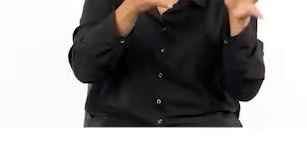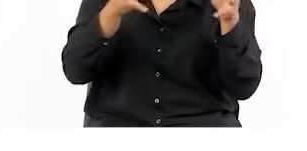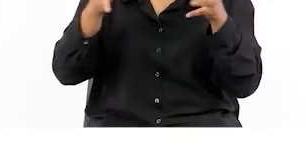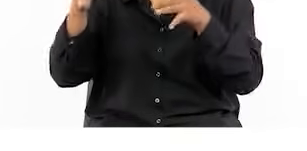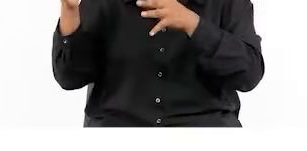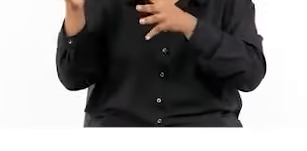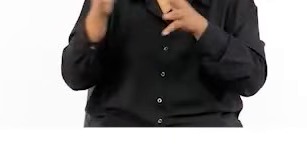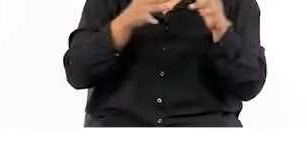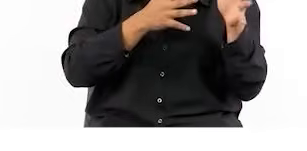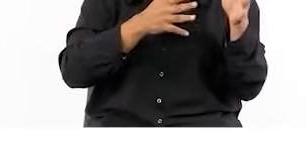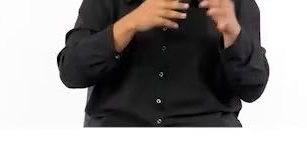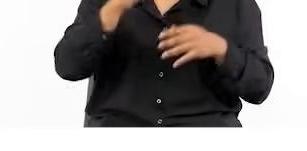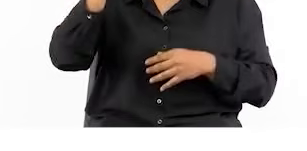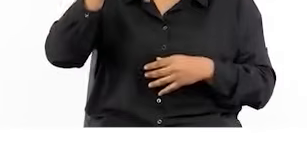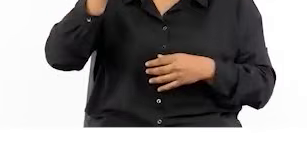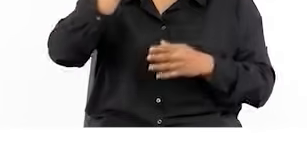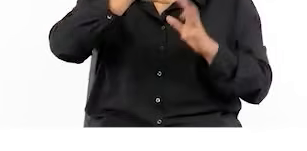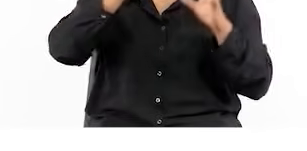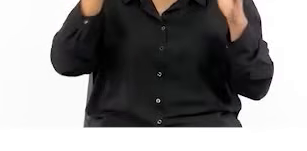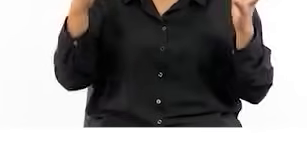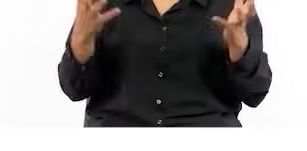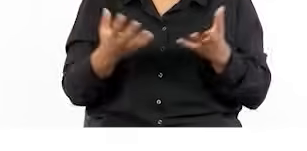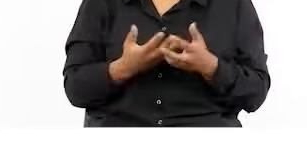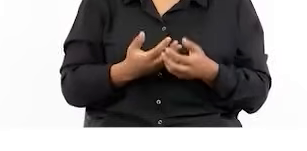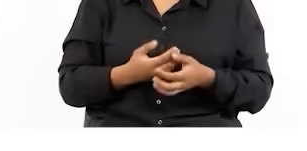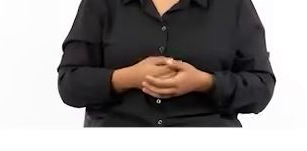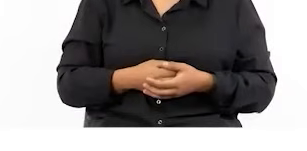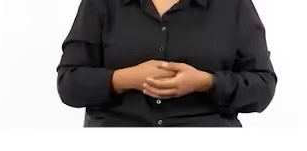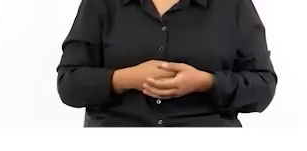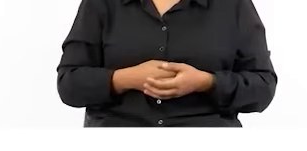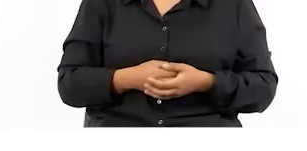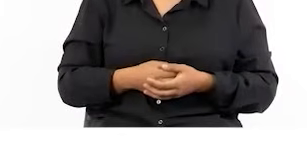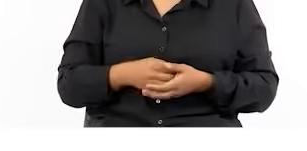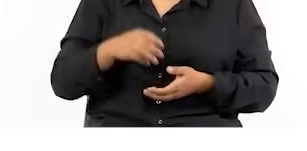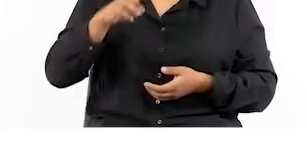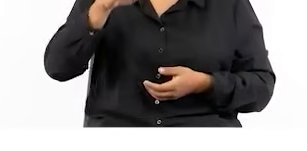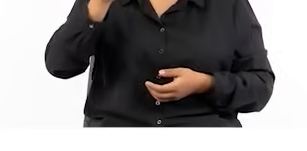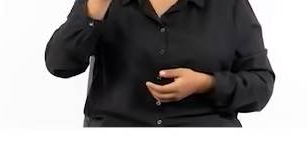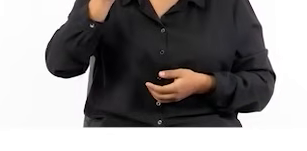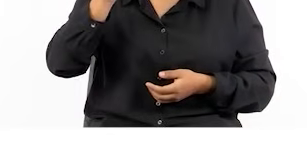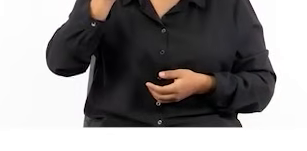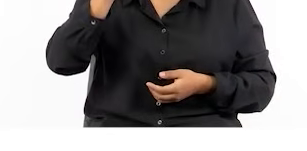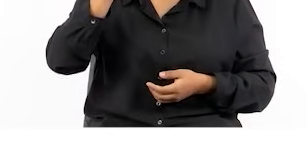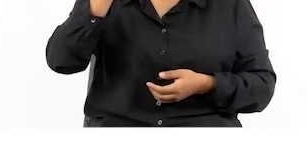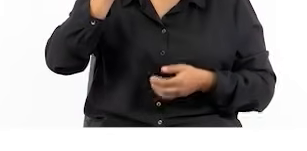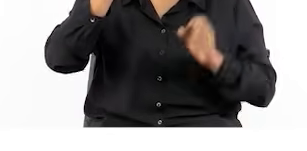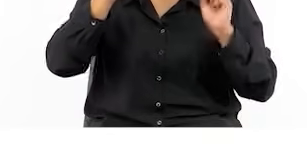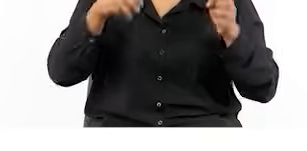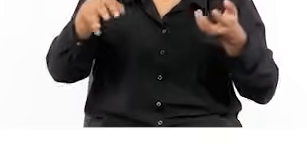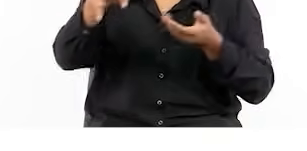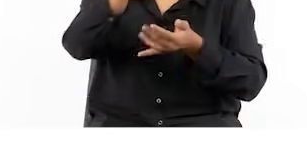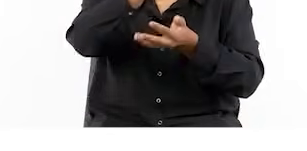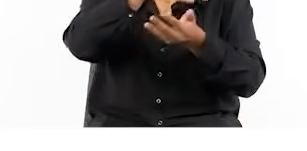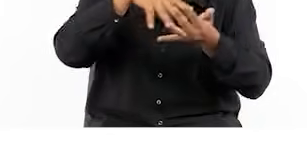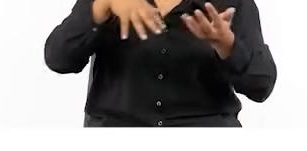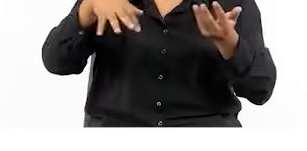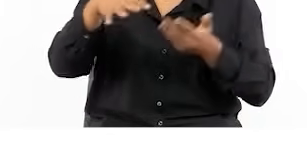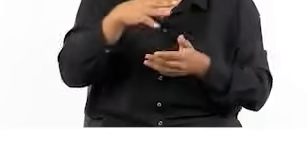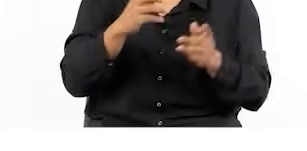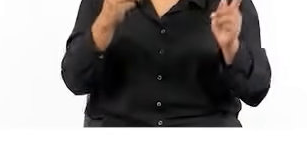es el viento, corrientes de aire globales en nuestro planeta. La erosión puede ser